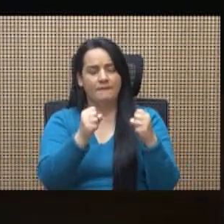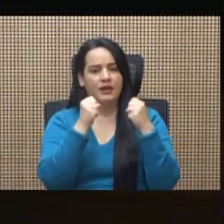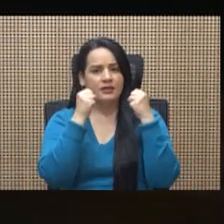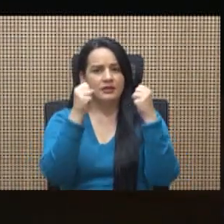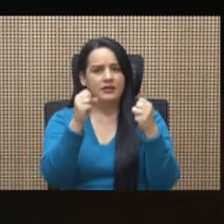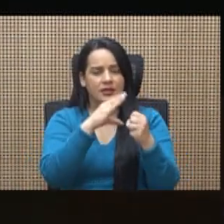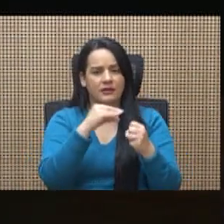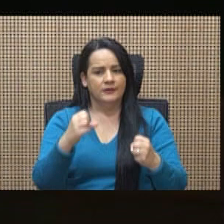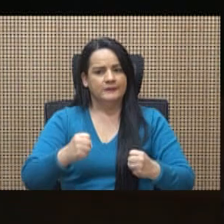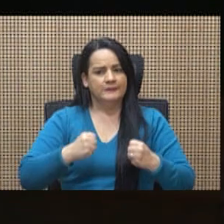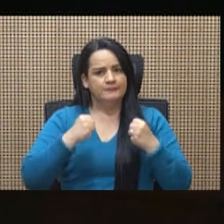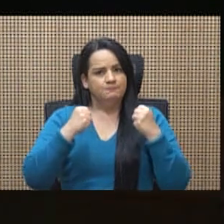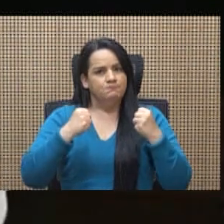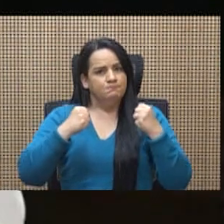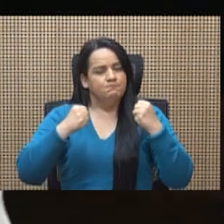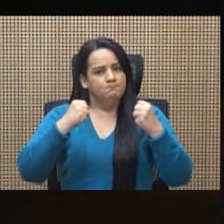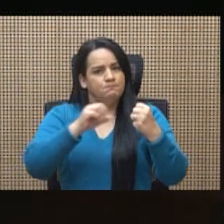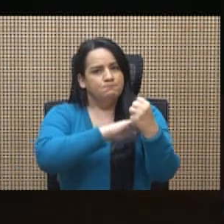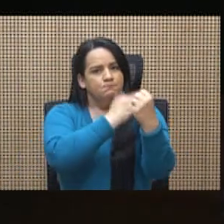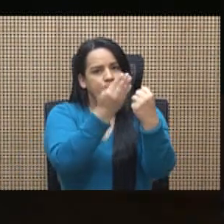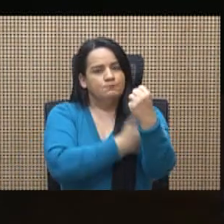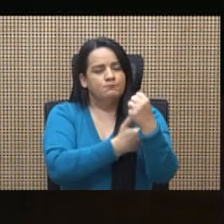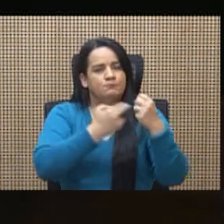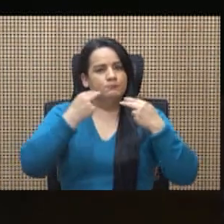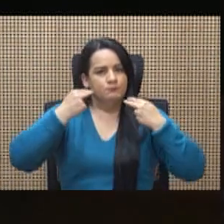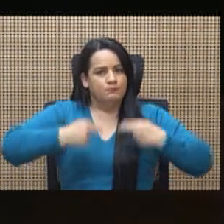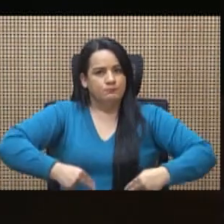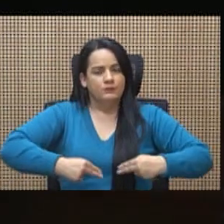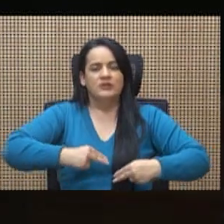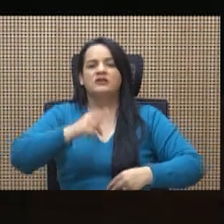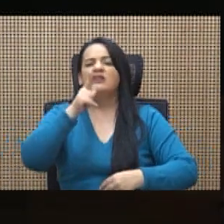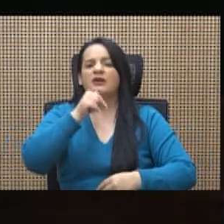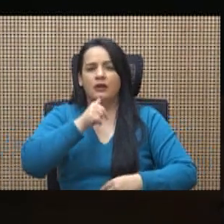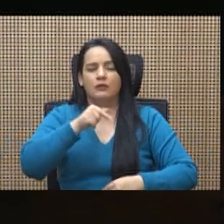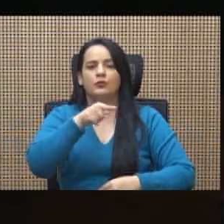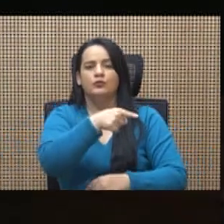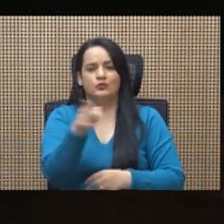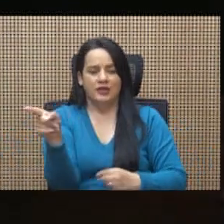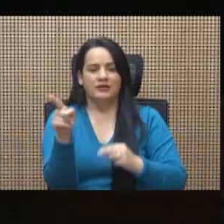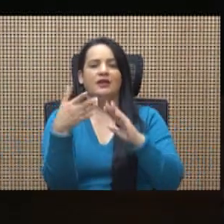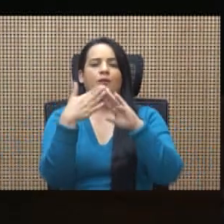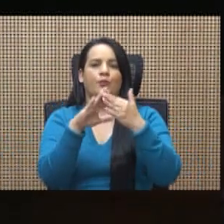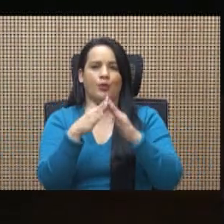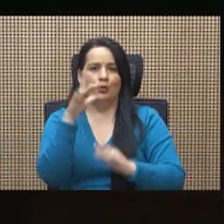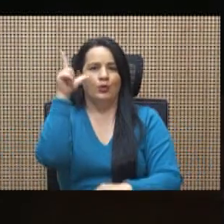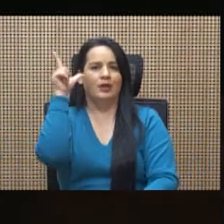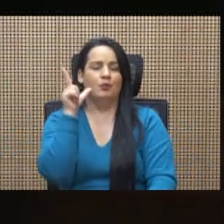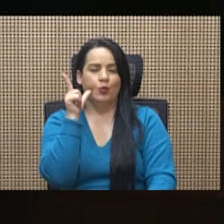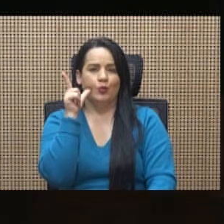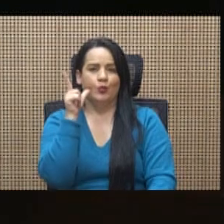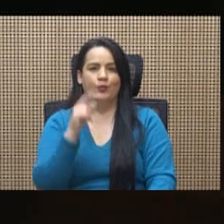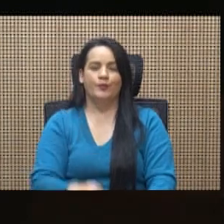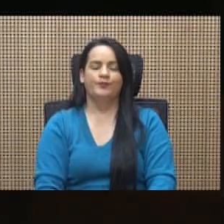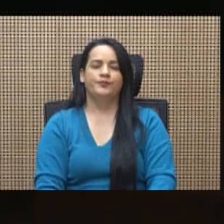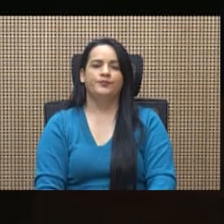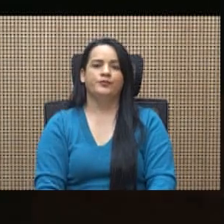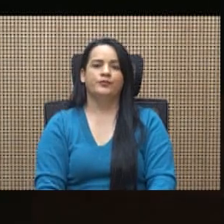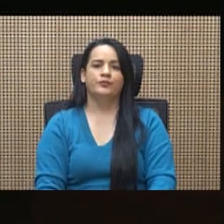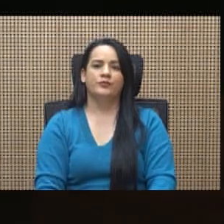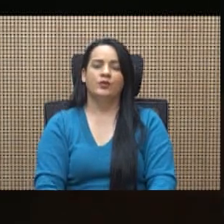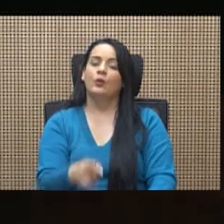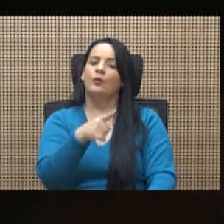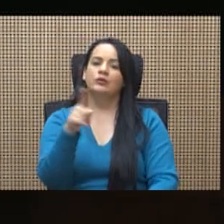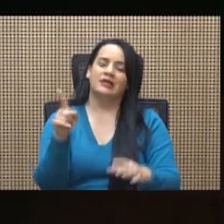gallardía la fuerza humana es el pueblo limonense tomen el sartén